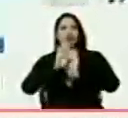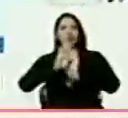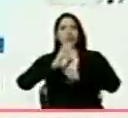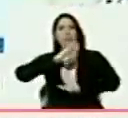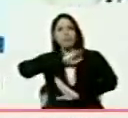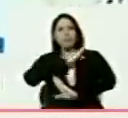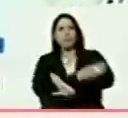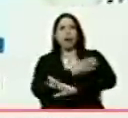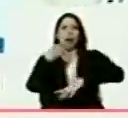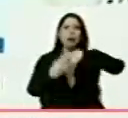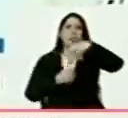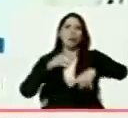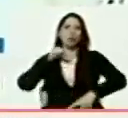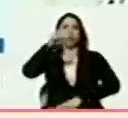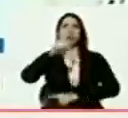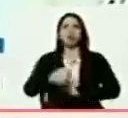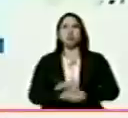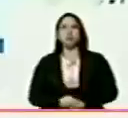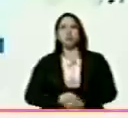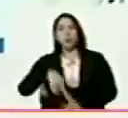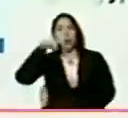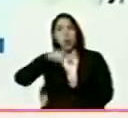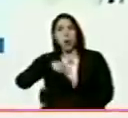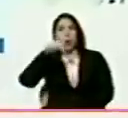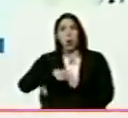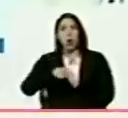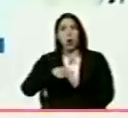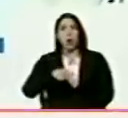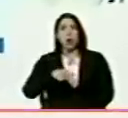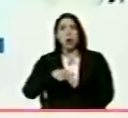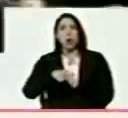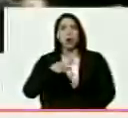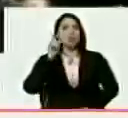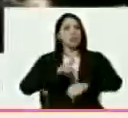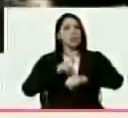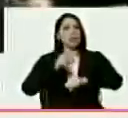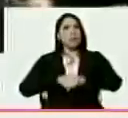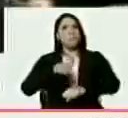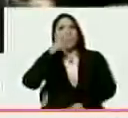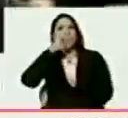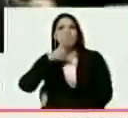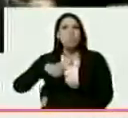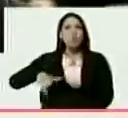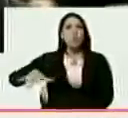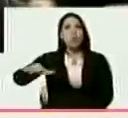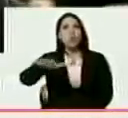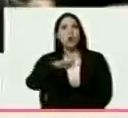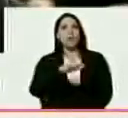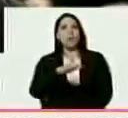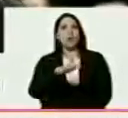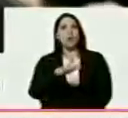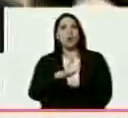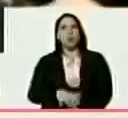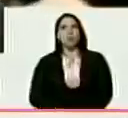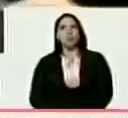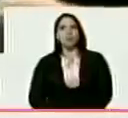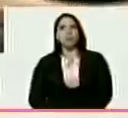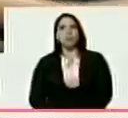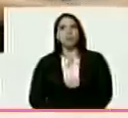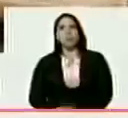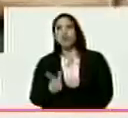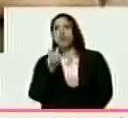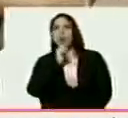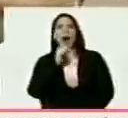fuerza revolucionaria. Hoy son los tiempos de los pueblos, no son los tiempos de la